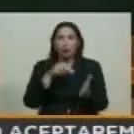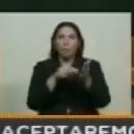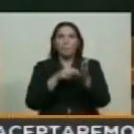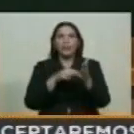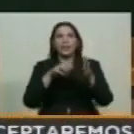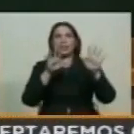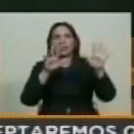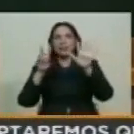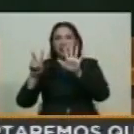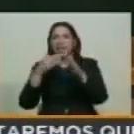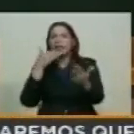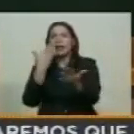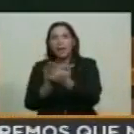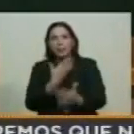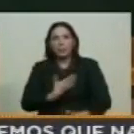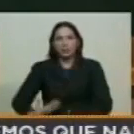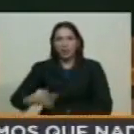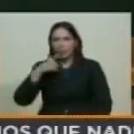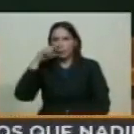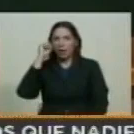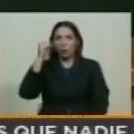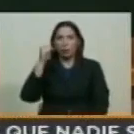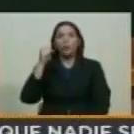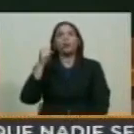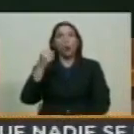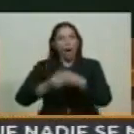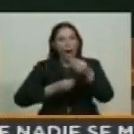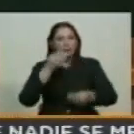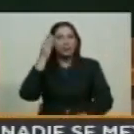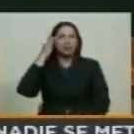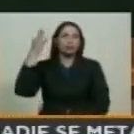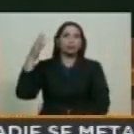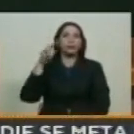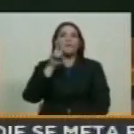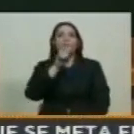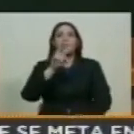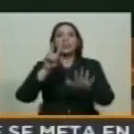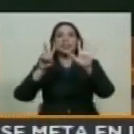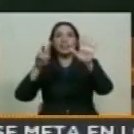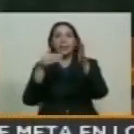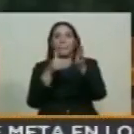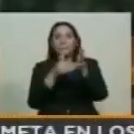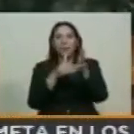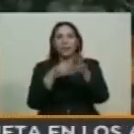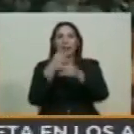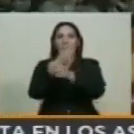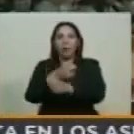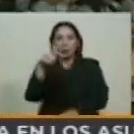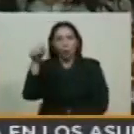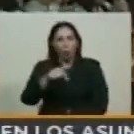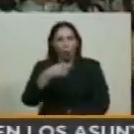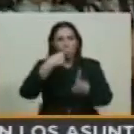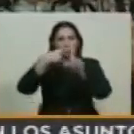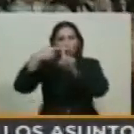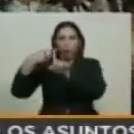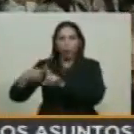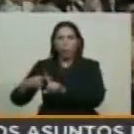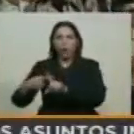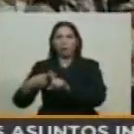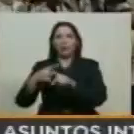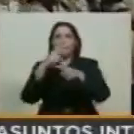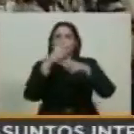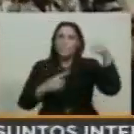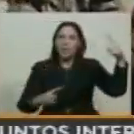Nicolás Maduro, por hacer posible el sueño de 27.000 graduando que hoy se suman al